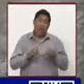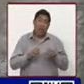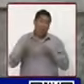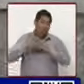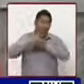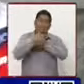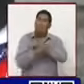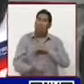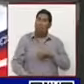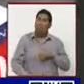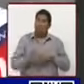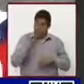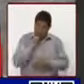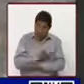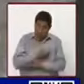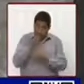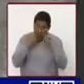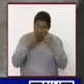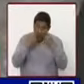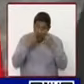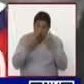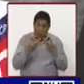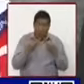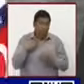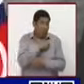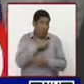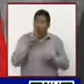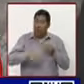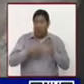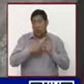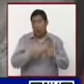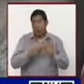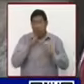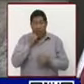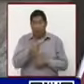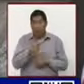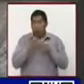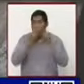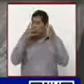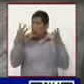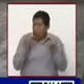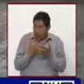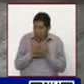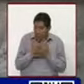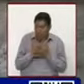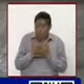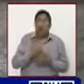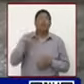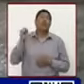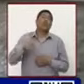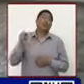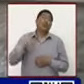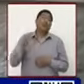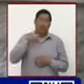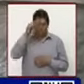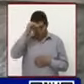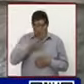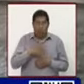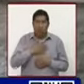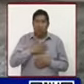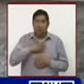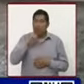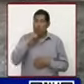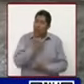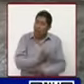sabido tocar. Su hija está llorando, es lo que vemos nosotros. No la podemos mostrar, pero ella está muy temerosa. Sí, señor periodista, mi